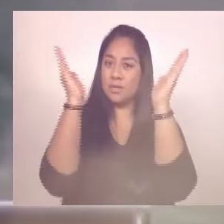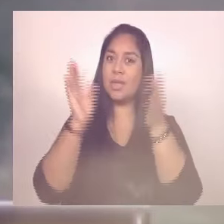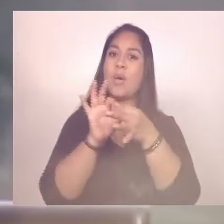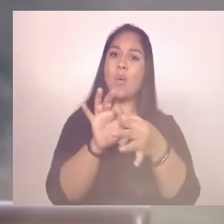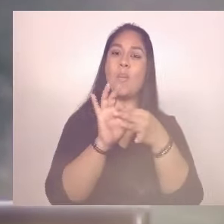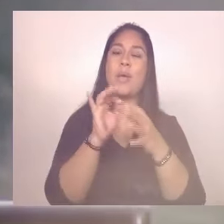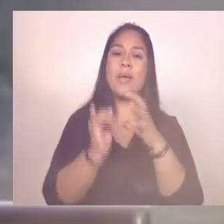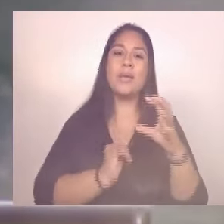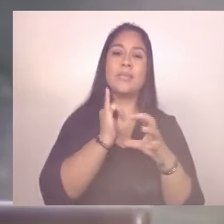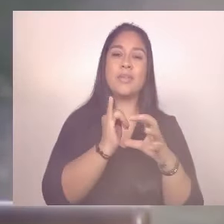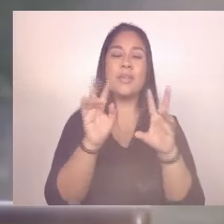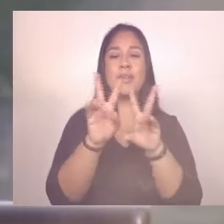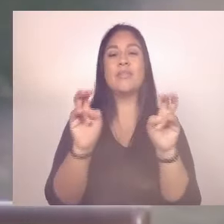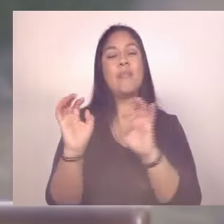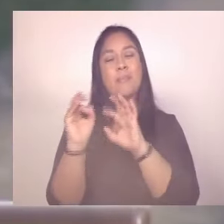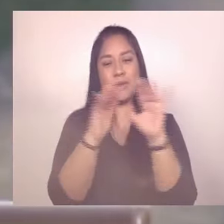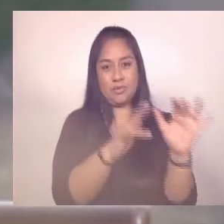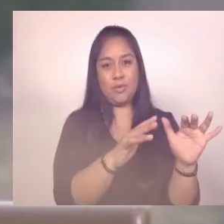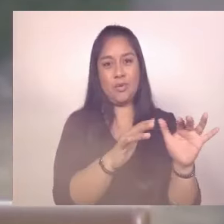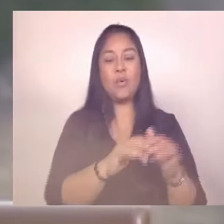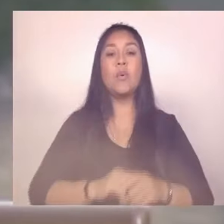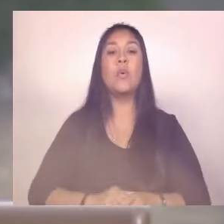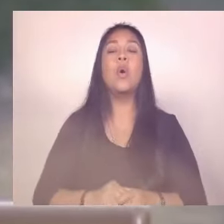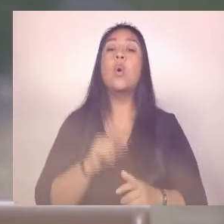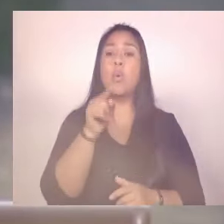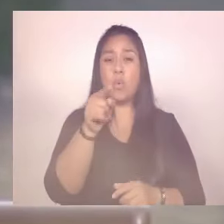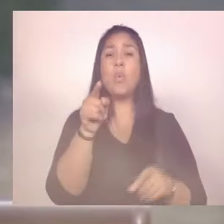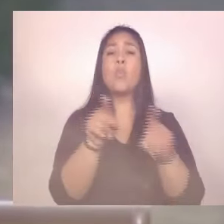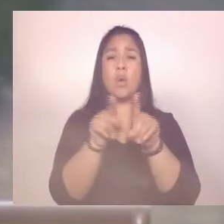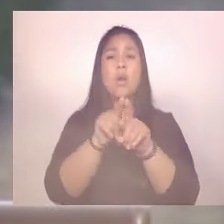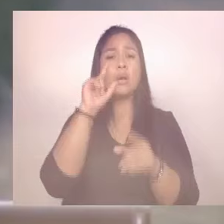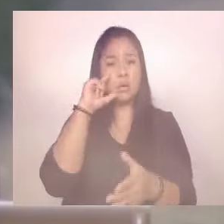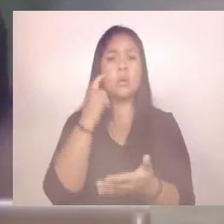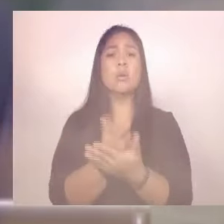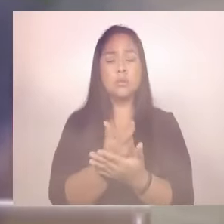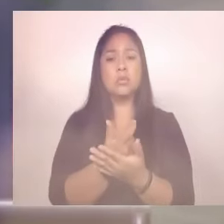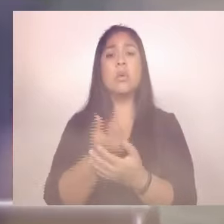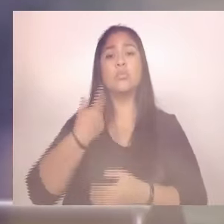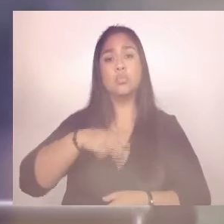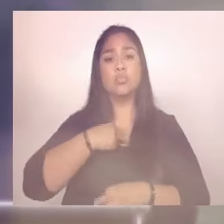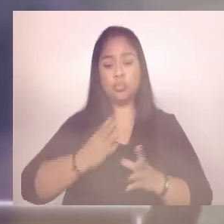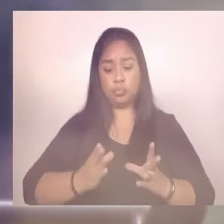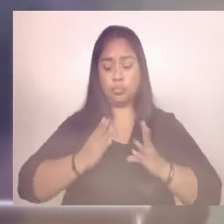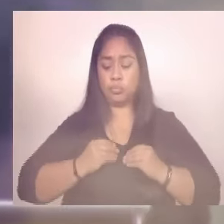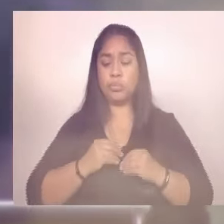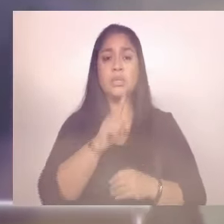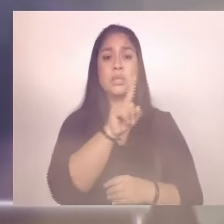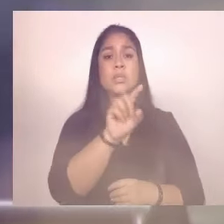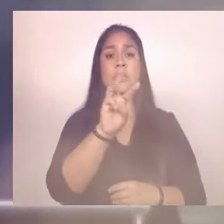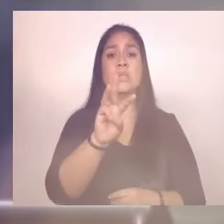cooperación internacional en el ámbito migratorio. Con esa misma convicción, hemos acogido